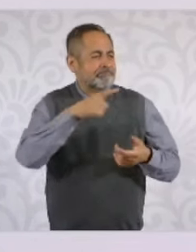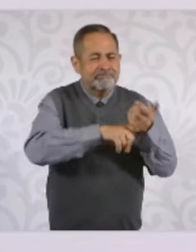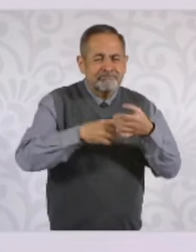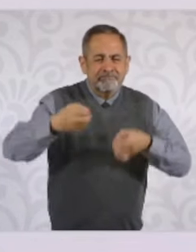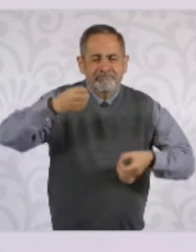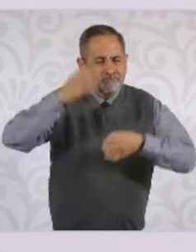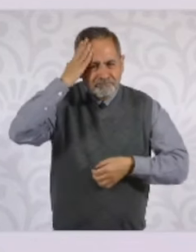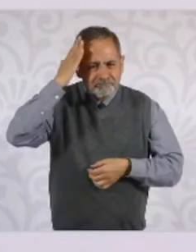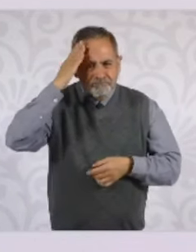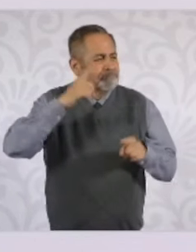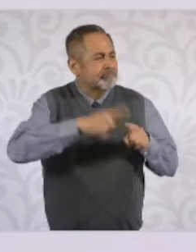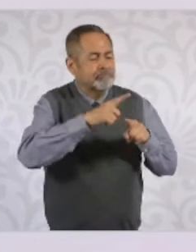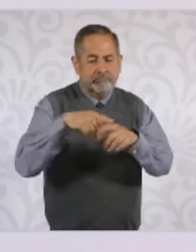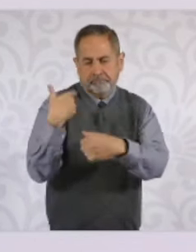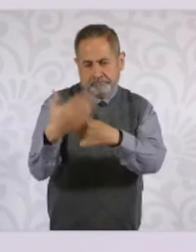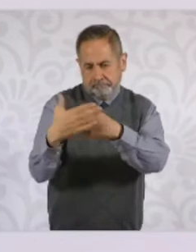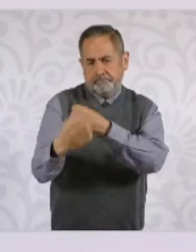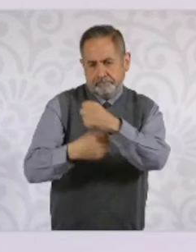porque